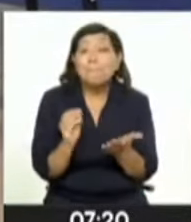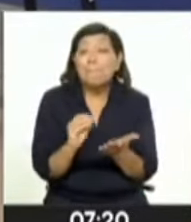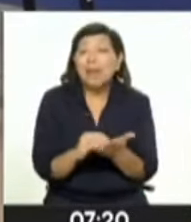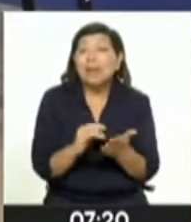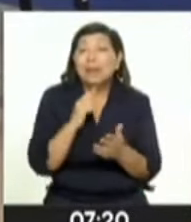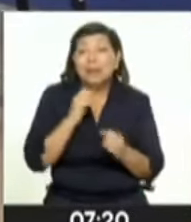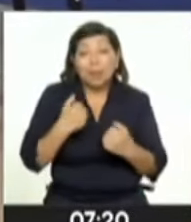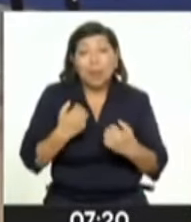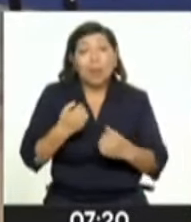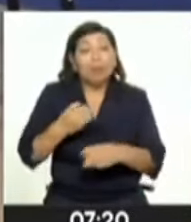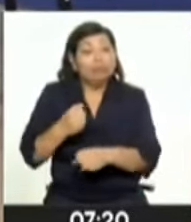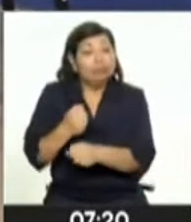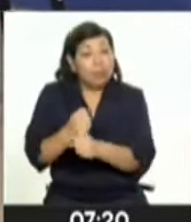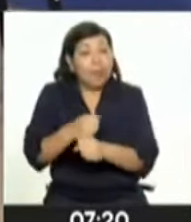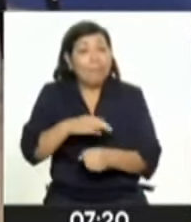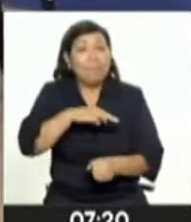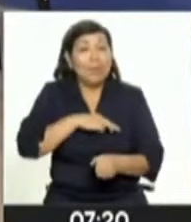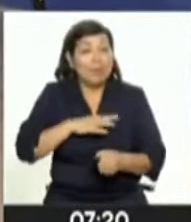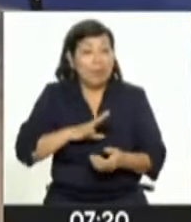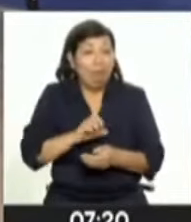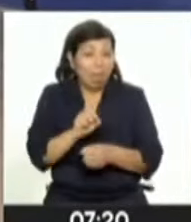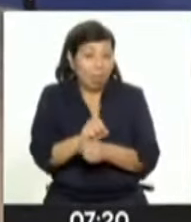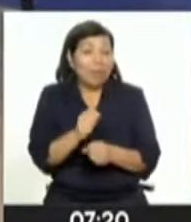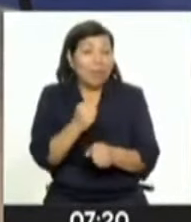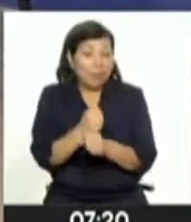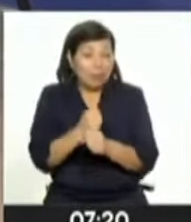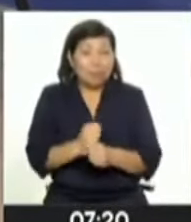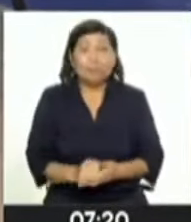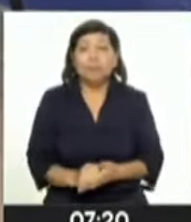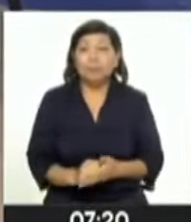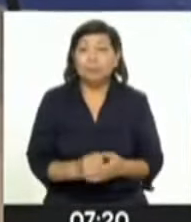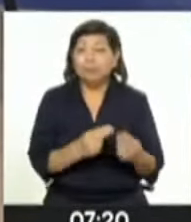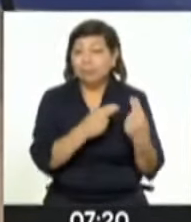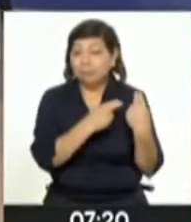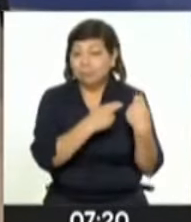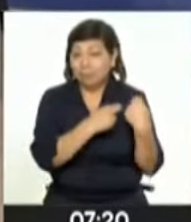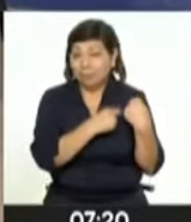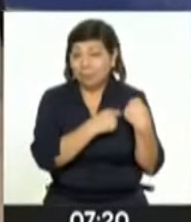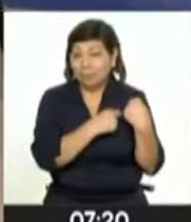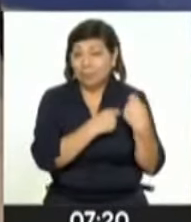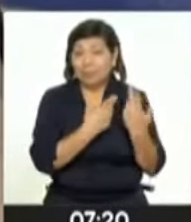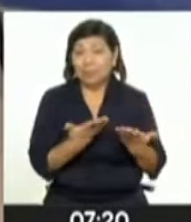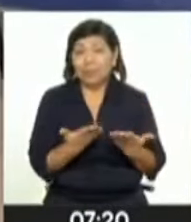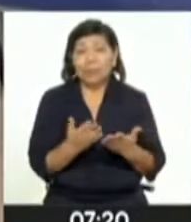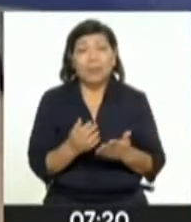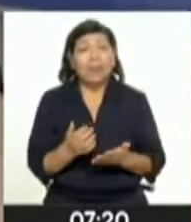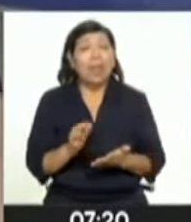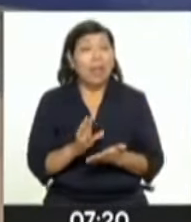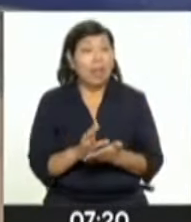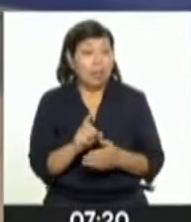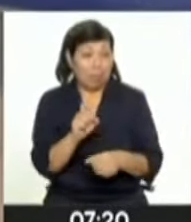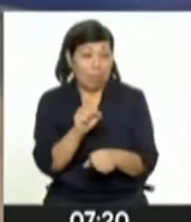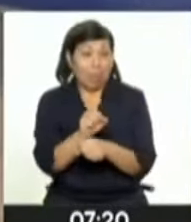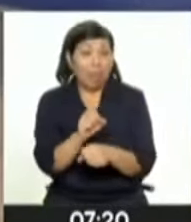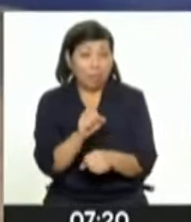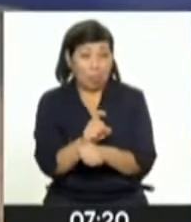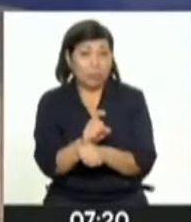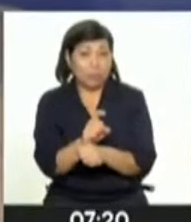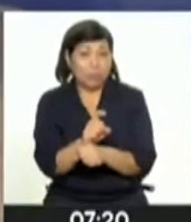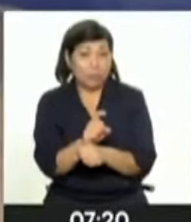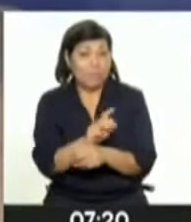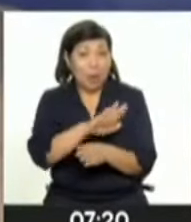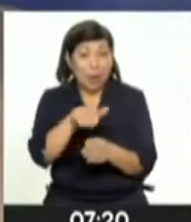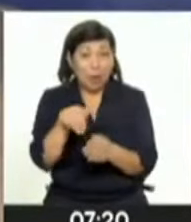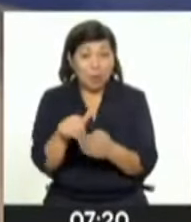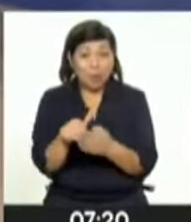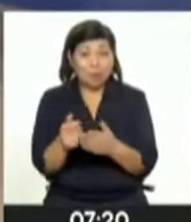en eso estamos trabajando. Usted ha anunciado un compromiso nacional por la educación, que involucre finalmente a todos